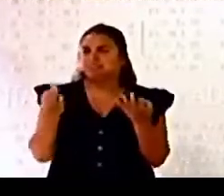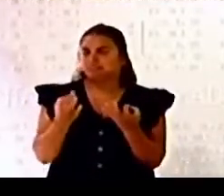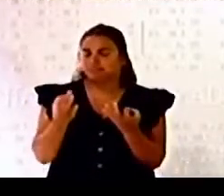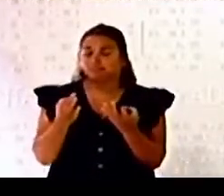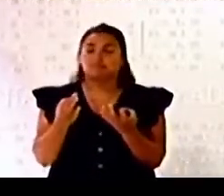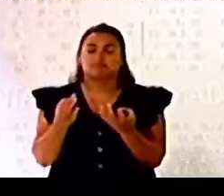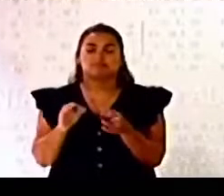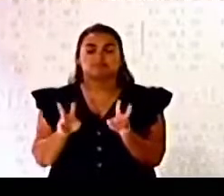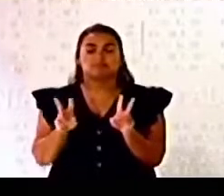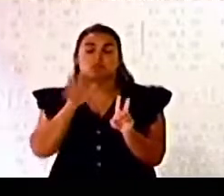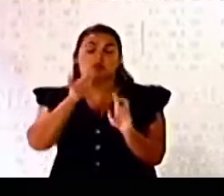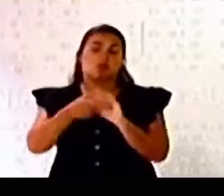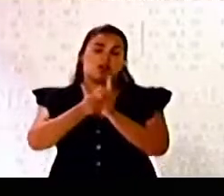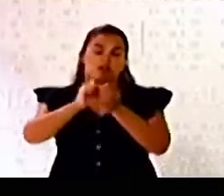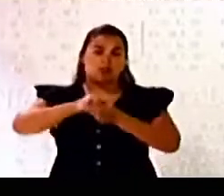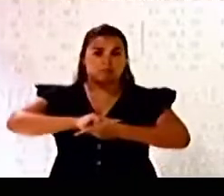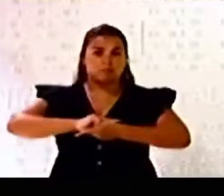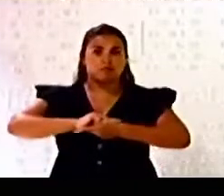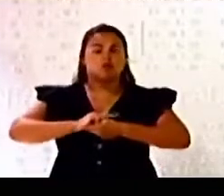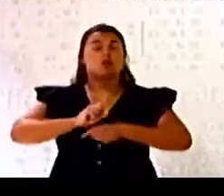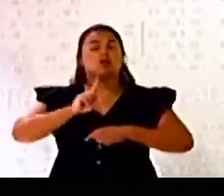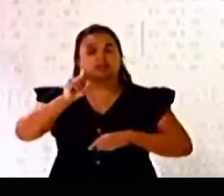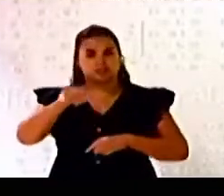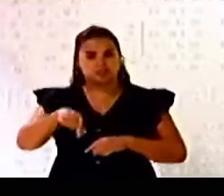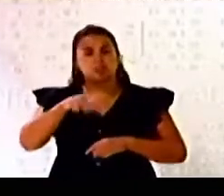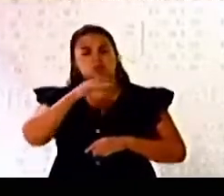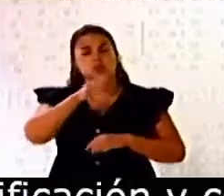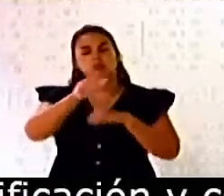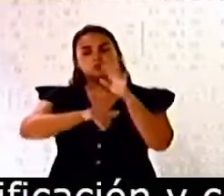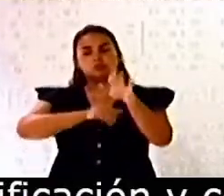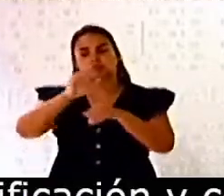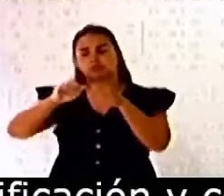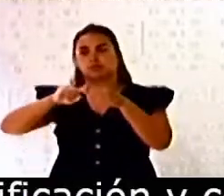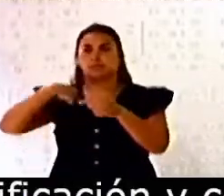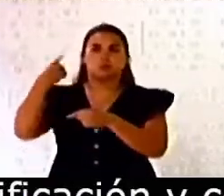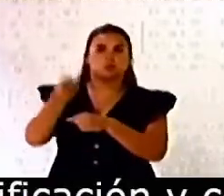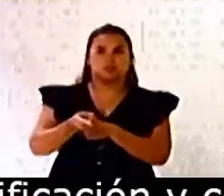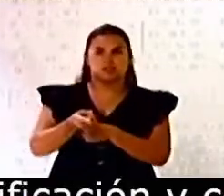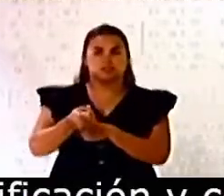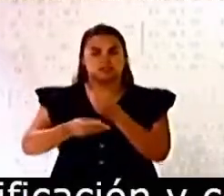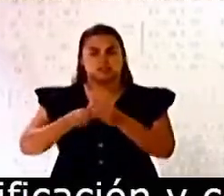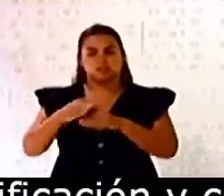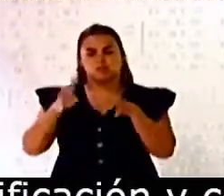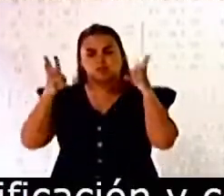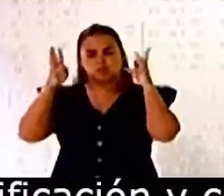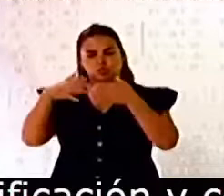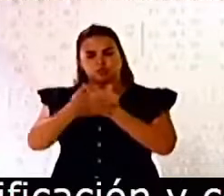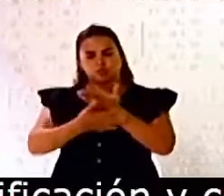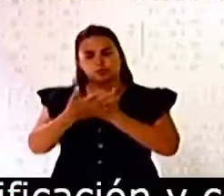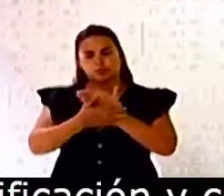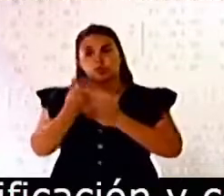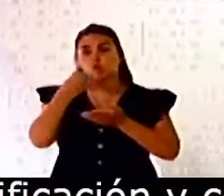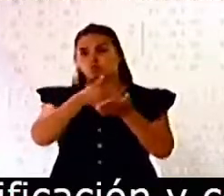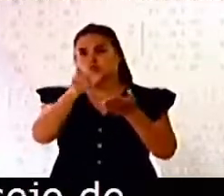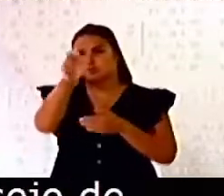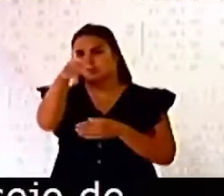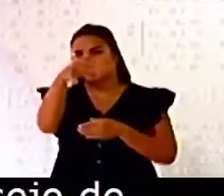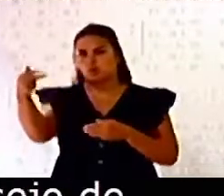con esta modificación y con la convocatoria posterior que vendrá al Consejo de Gobierno de 1 millón de